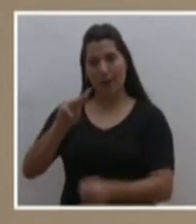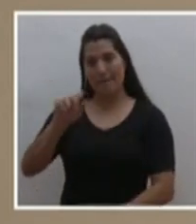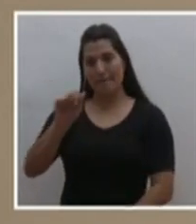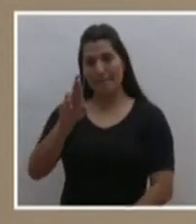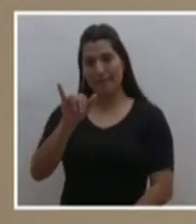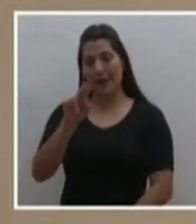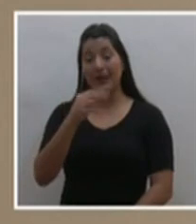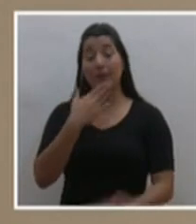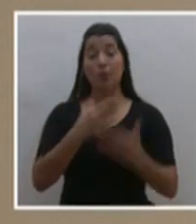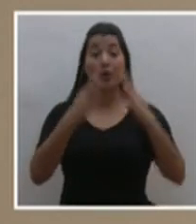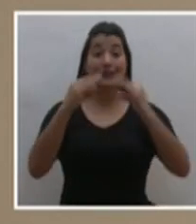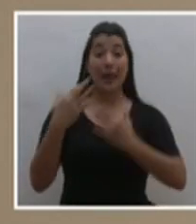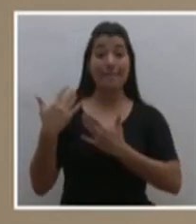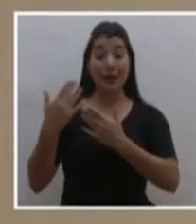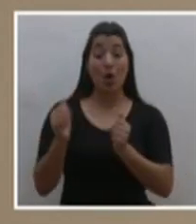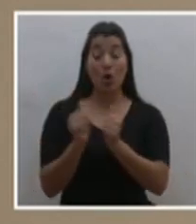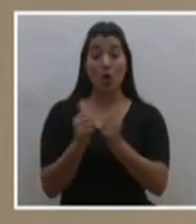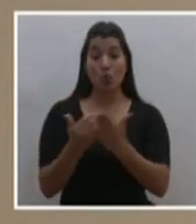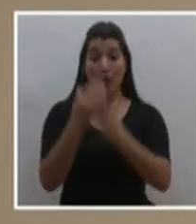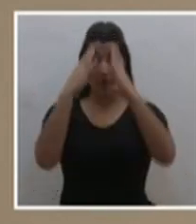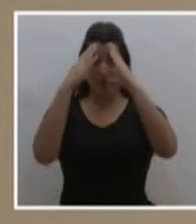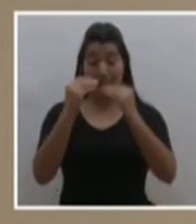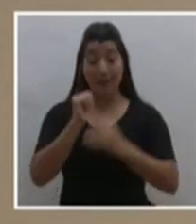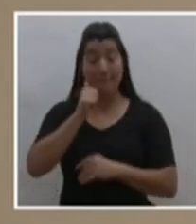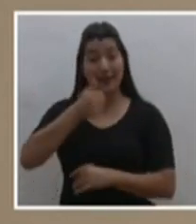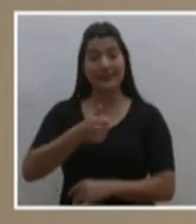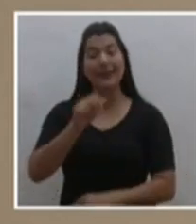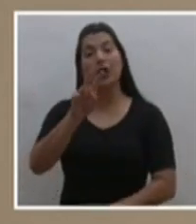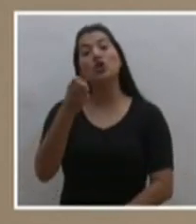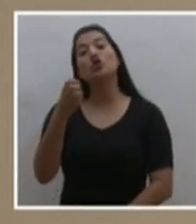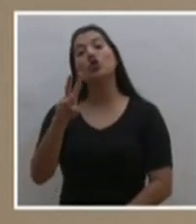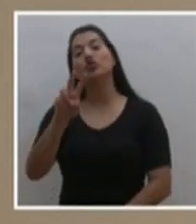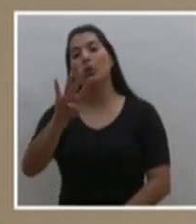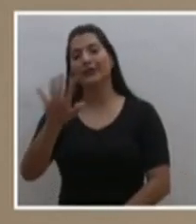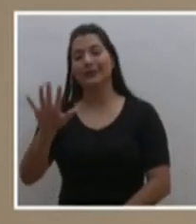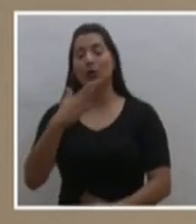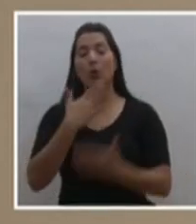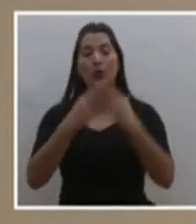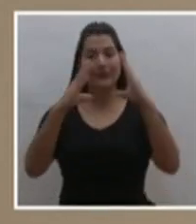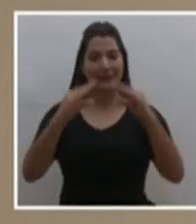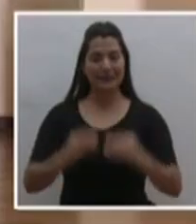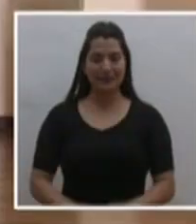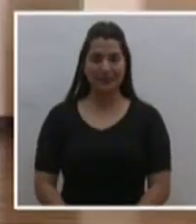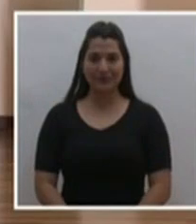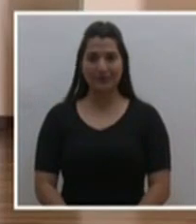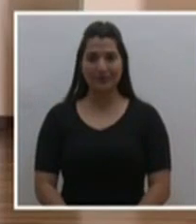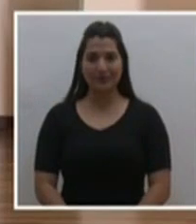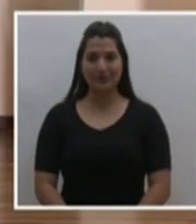Muy buenas tardes, los esperamos con un nuevo reporte al ser mañana a las 12:45. Buenas tardes.